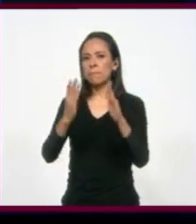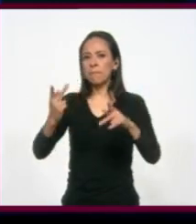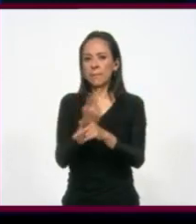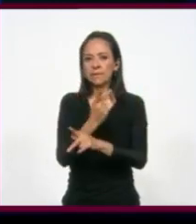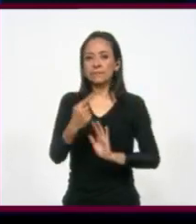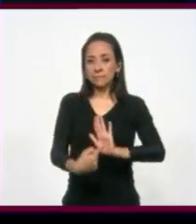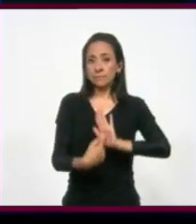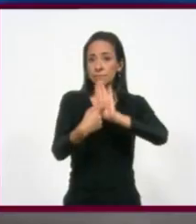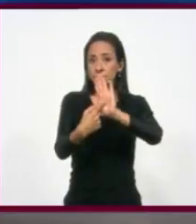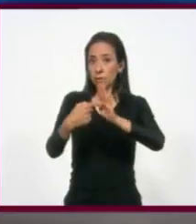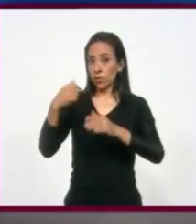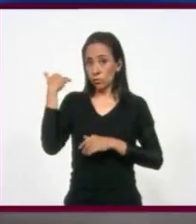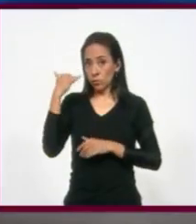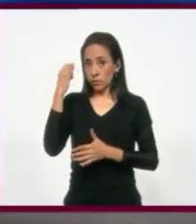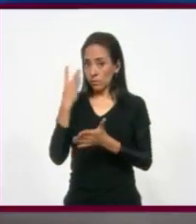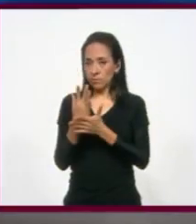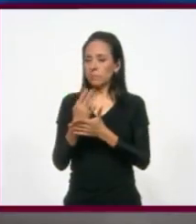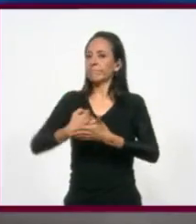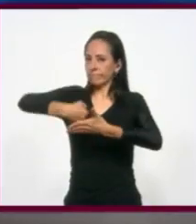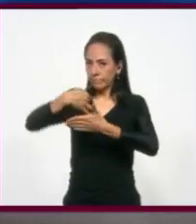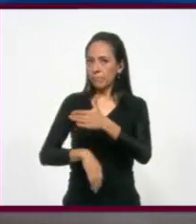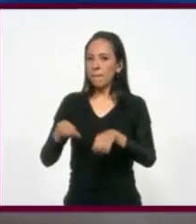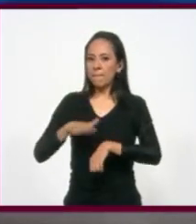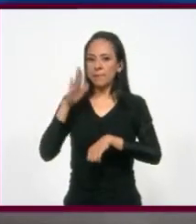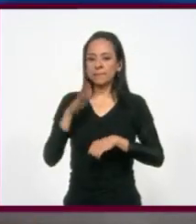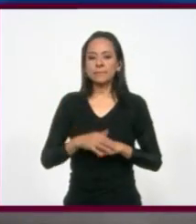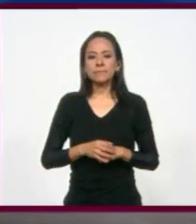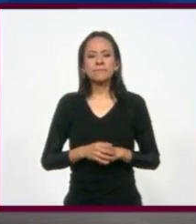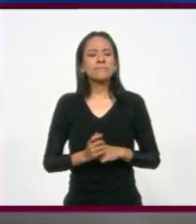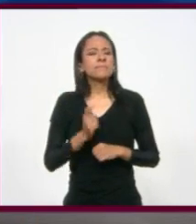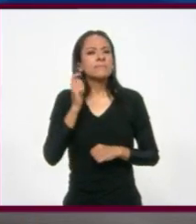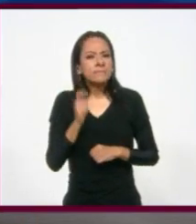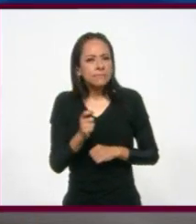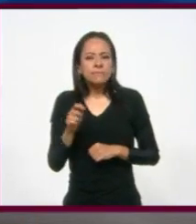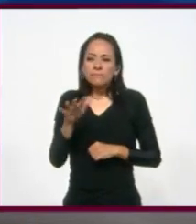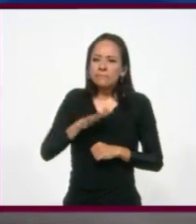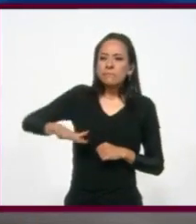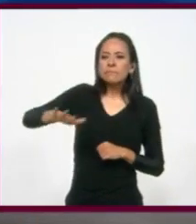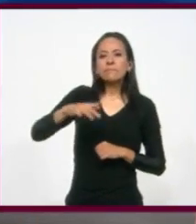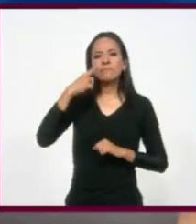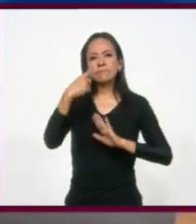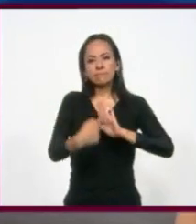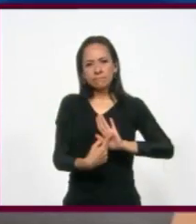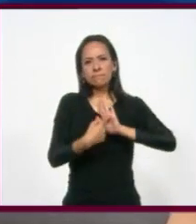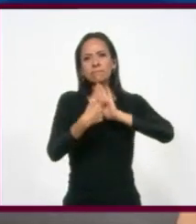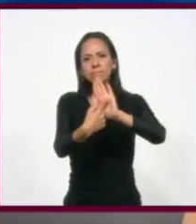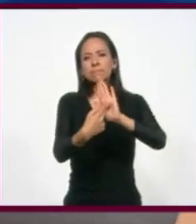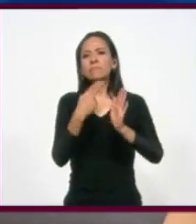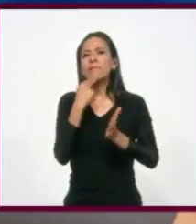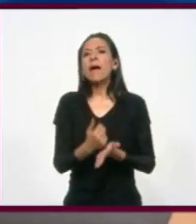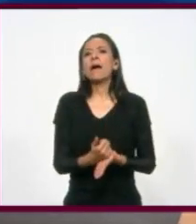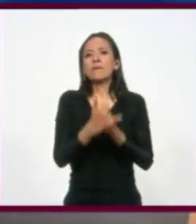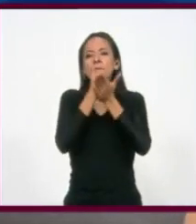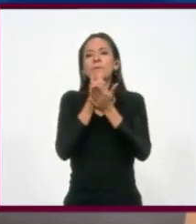allá de Yucatán. Está retratando un microcosmos que se termina siendo un espejo, un gran espejo